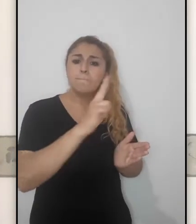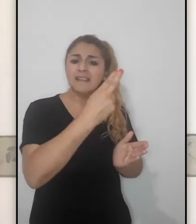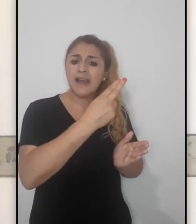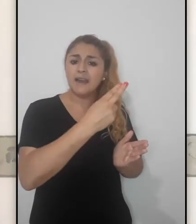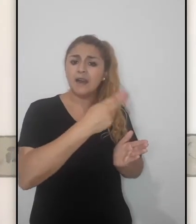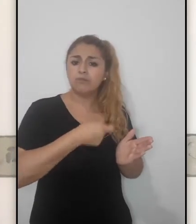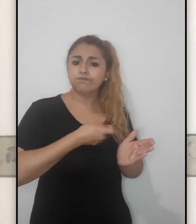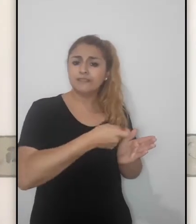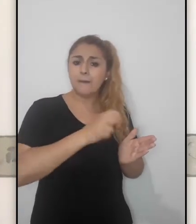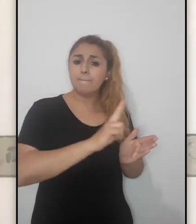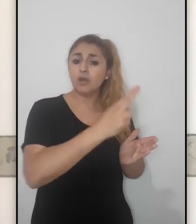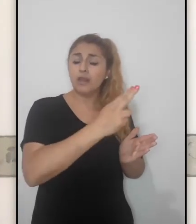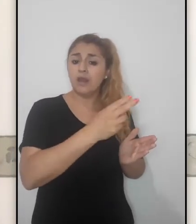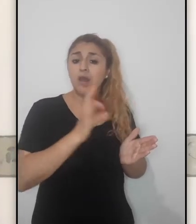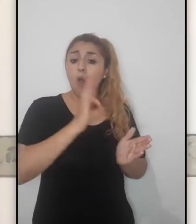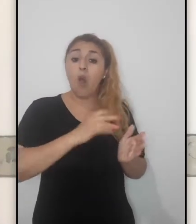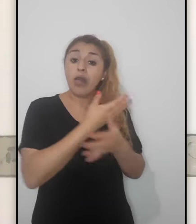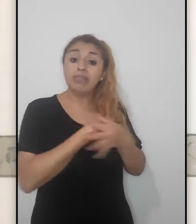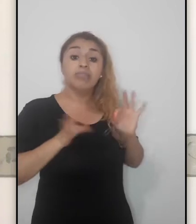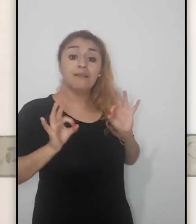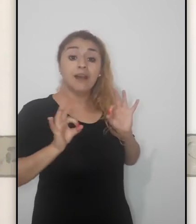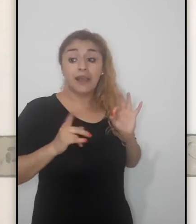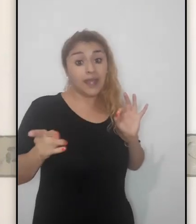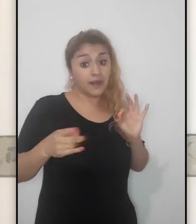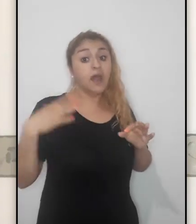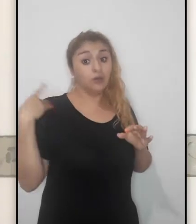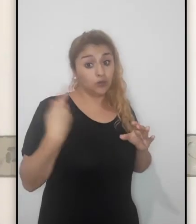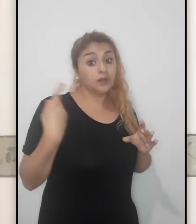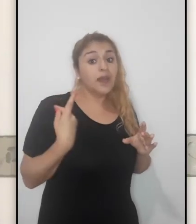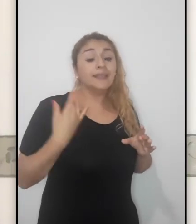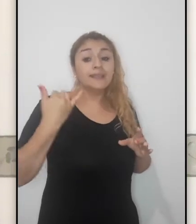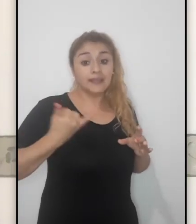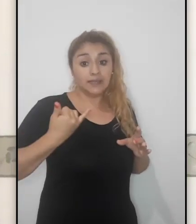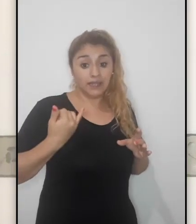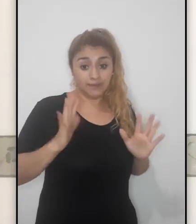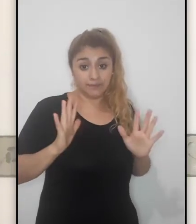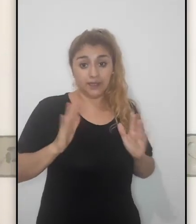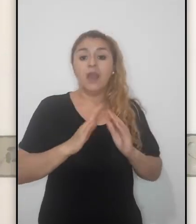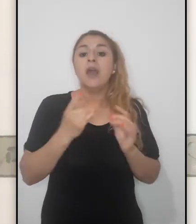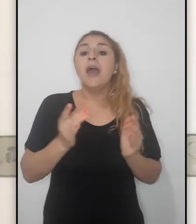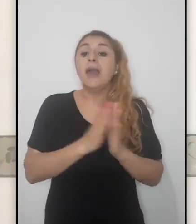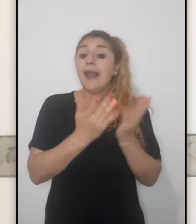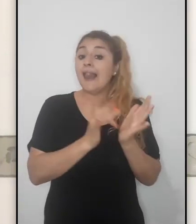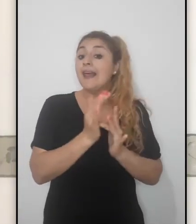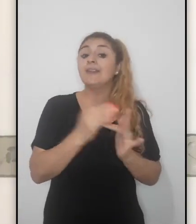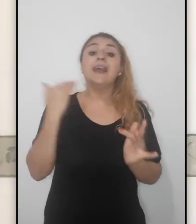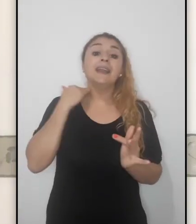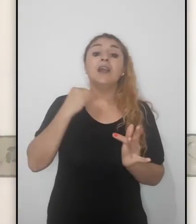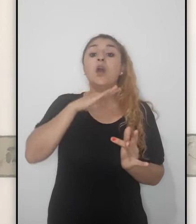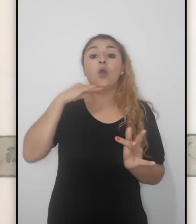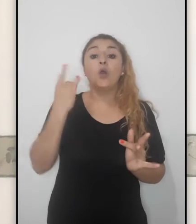jesús con con pilato en ese momento que la ve muy interesante esto lo podemos leer en juan